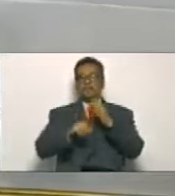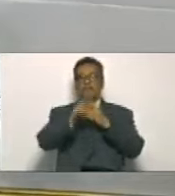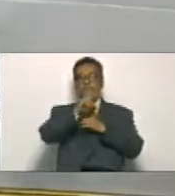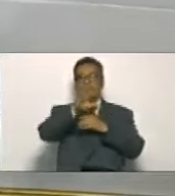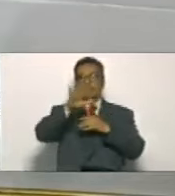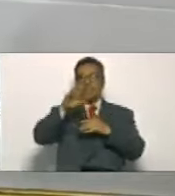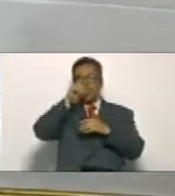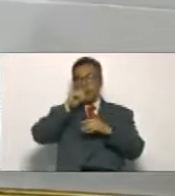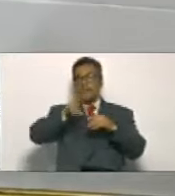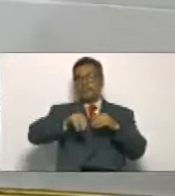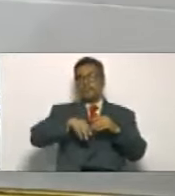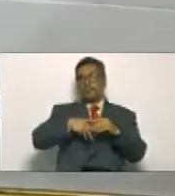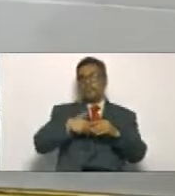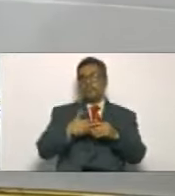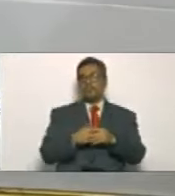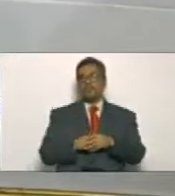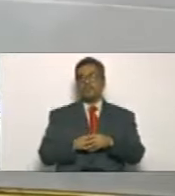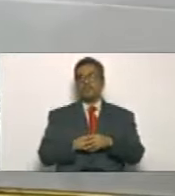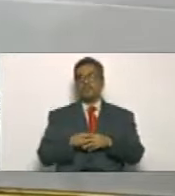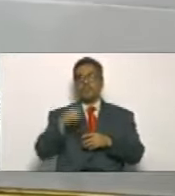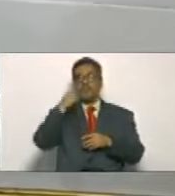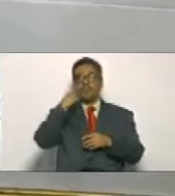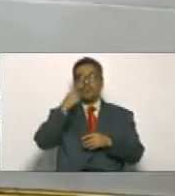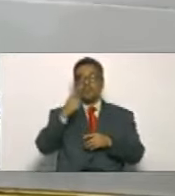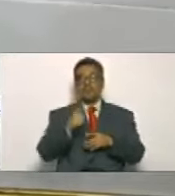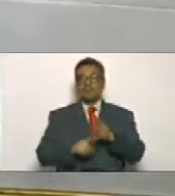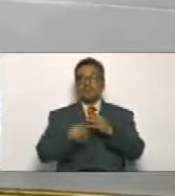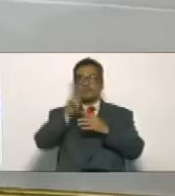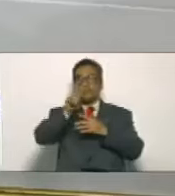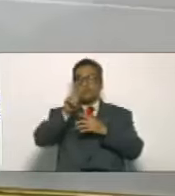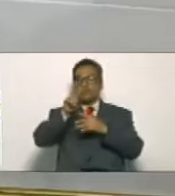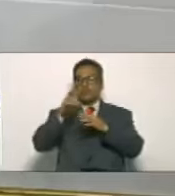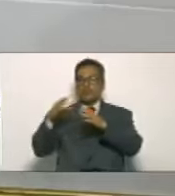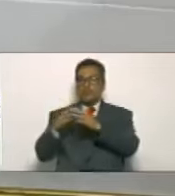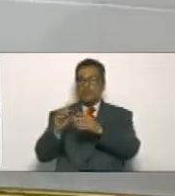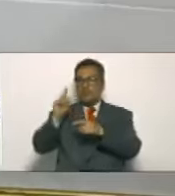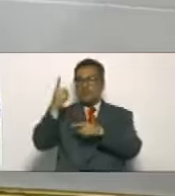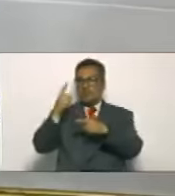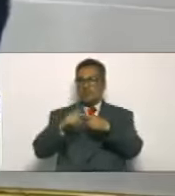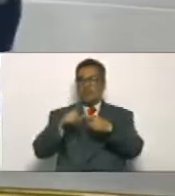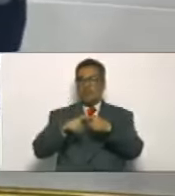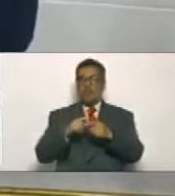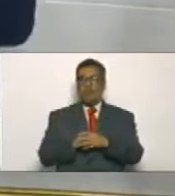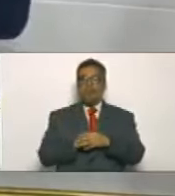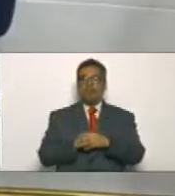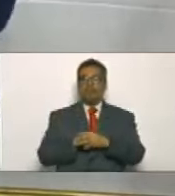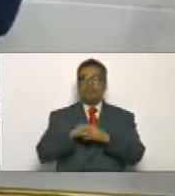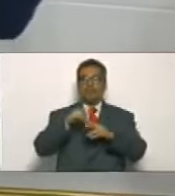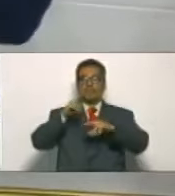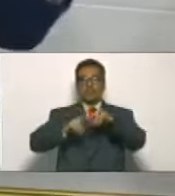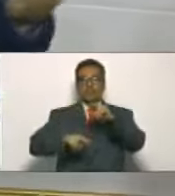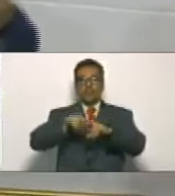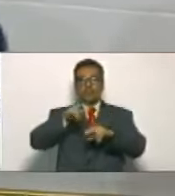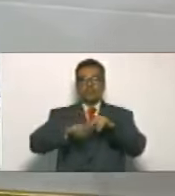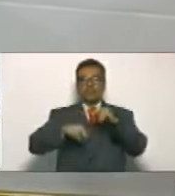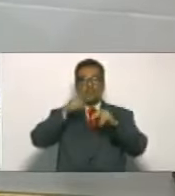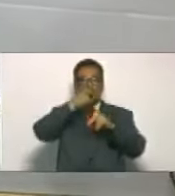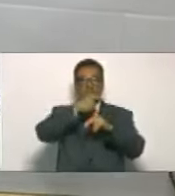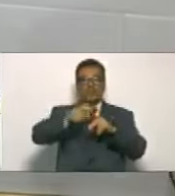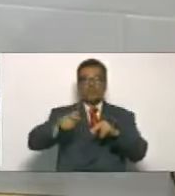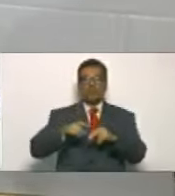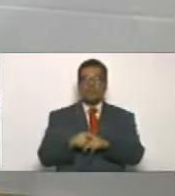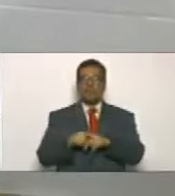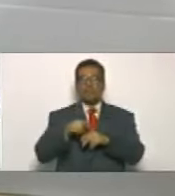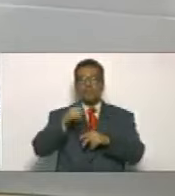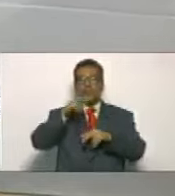25 años que se pudieran ver desde dos perspectivas. La primera, la construcción de